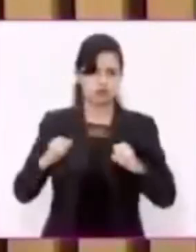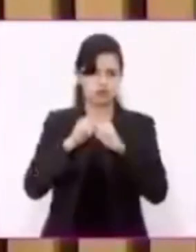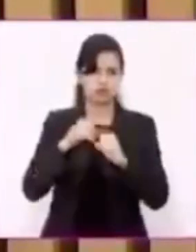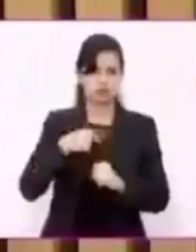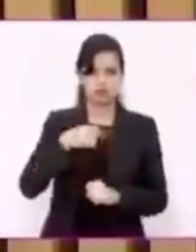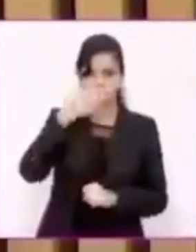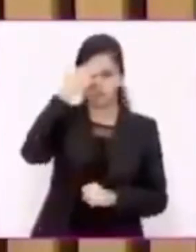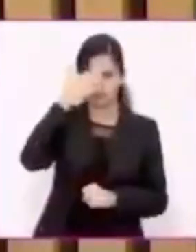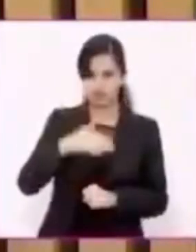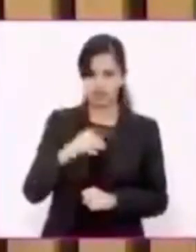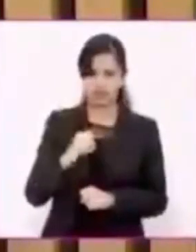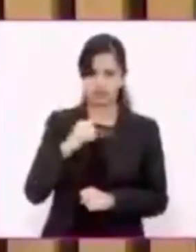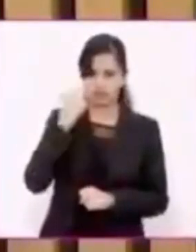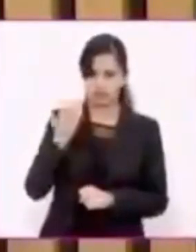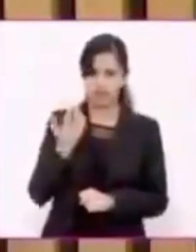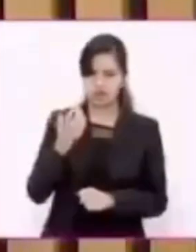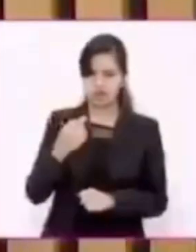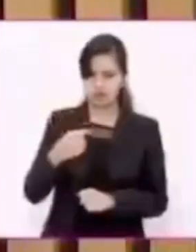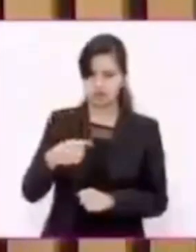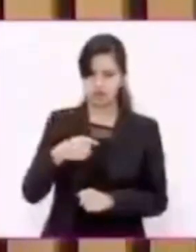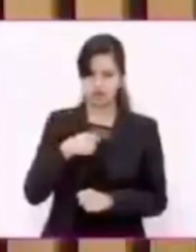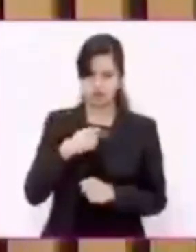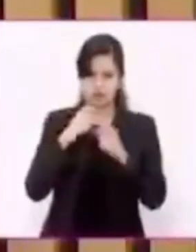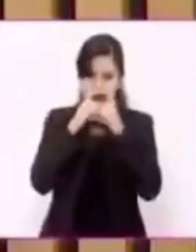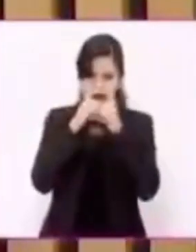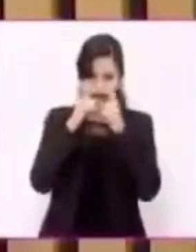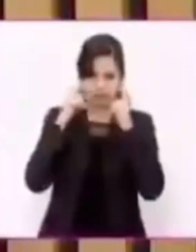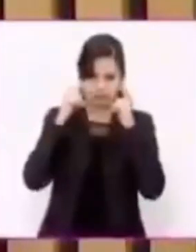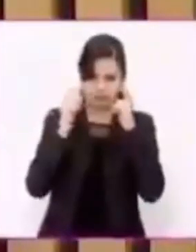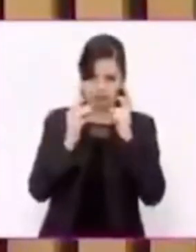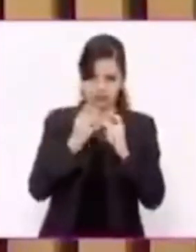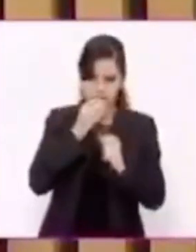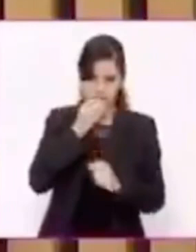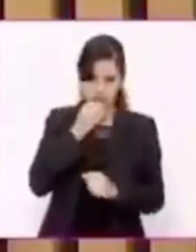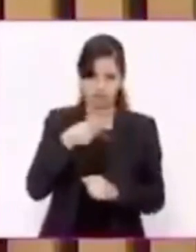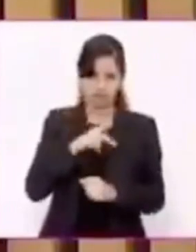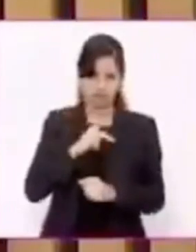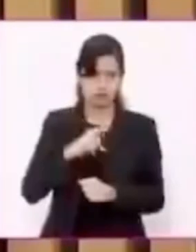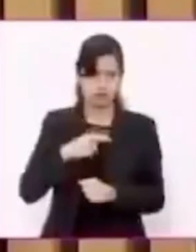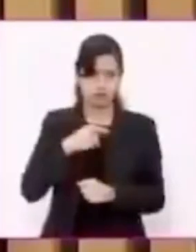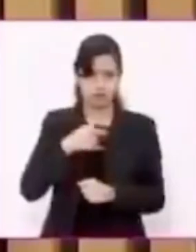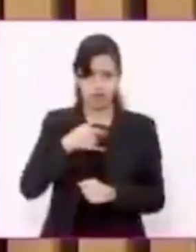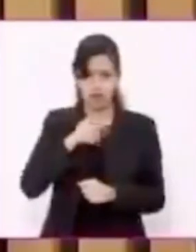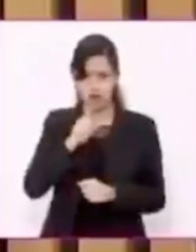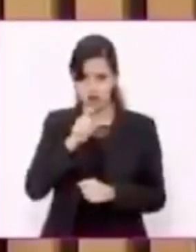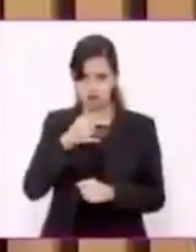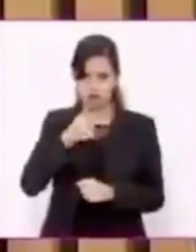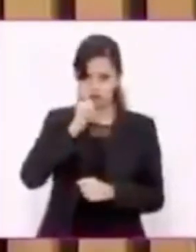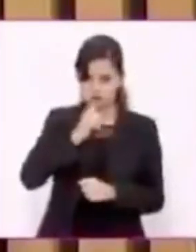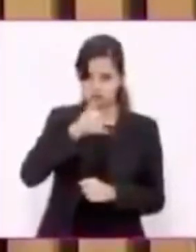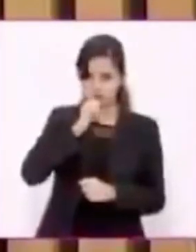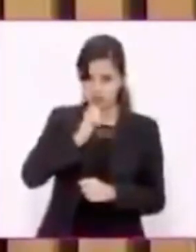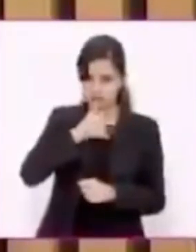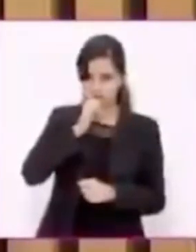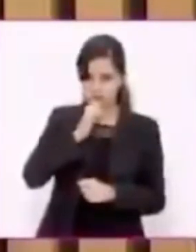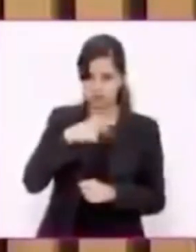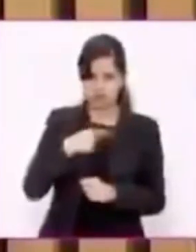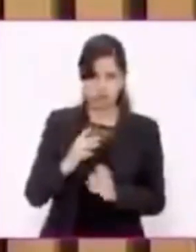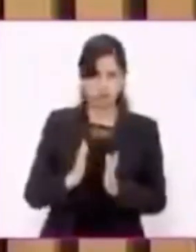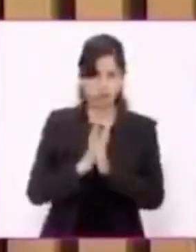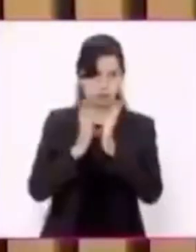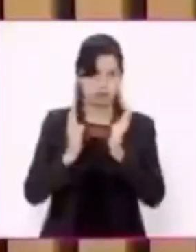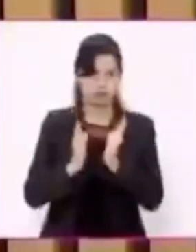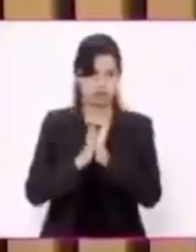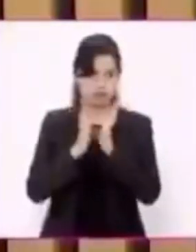Yo sé que me quieren amordazado, hablaré sin mordaza. Porque además tomo mucha agua, yo consumo mucha energía al momento de intervenir.